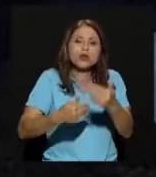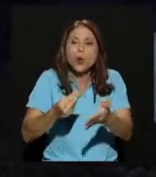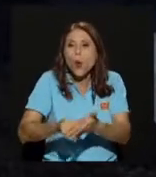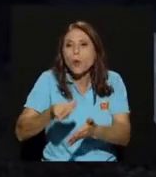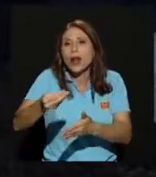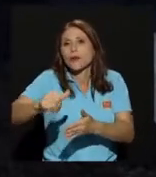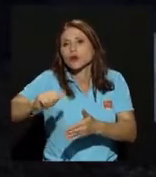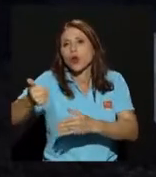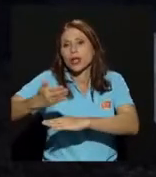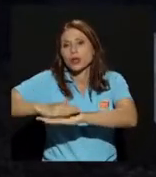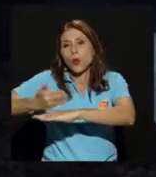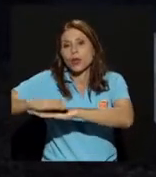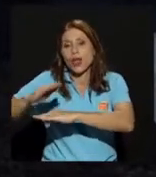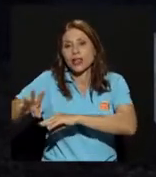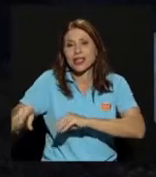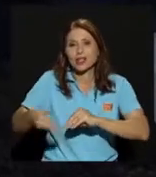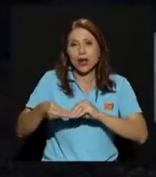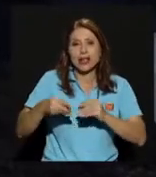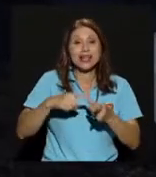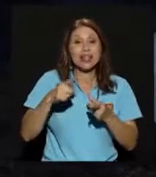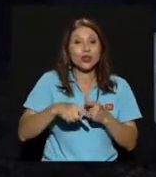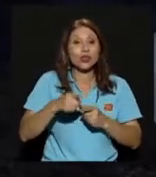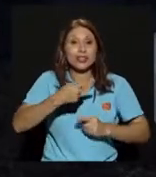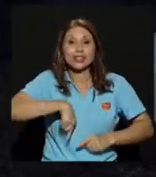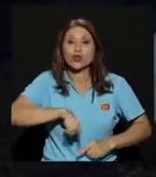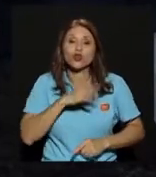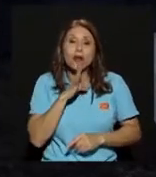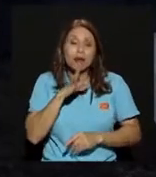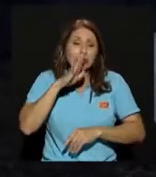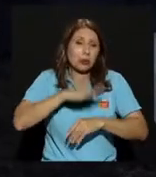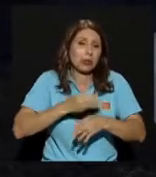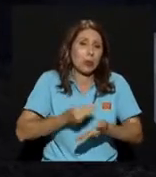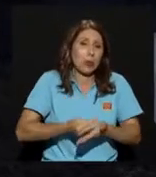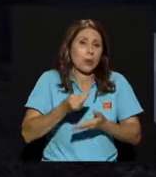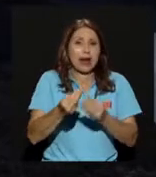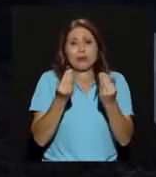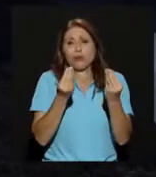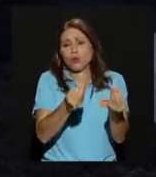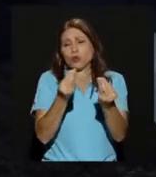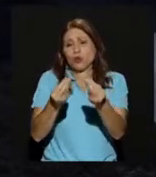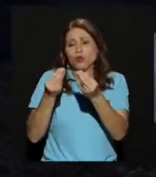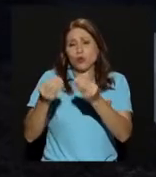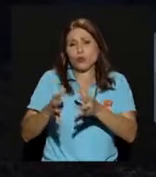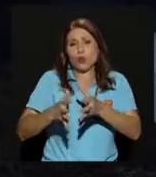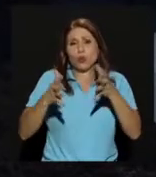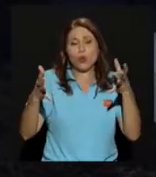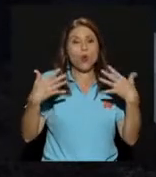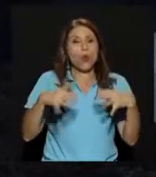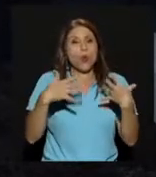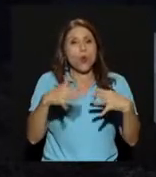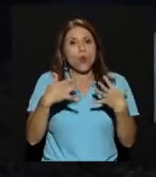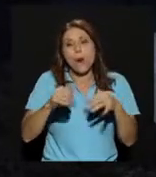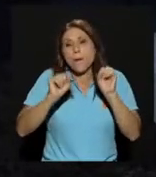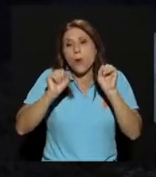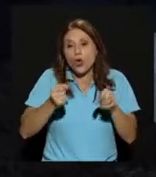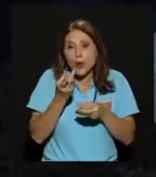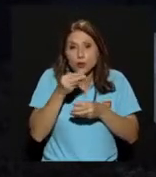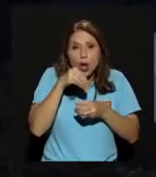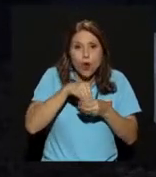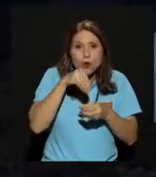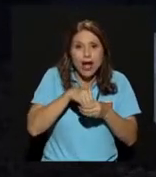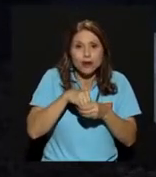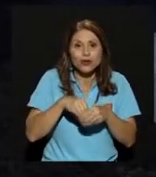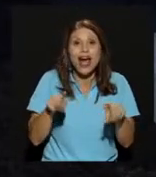adicionales verdad entonces si hablamos de grandes compras imagínense lo que podríamos ahorrarnos además de que como todo es por el